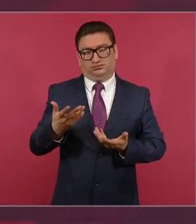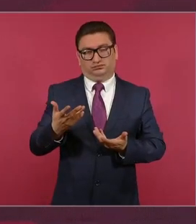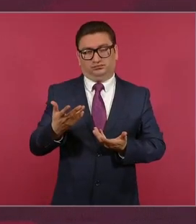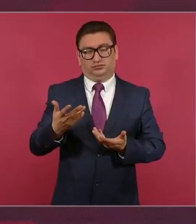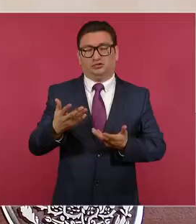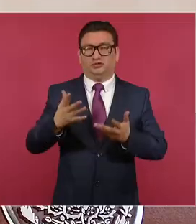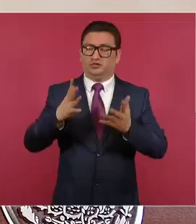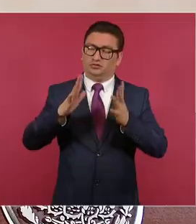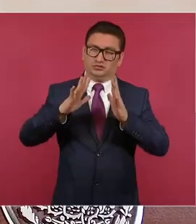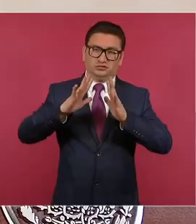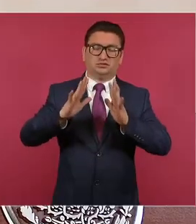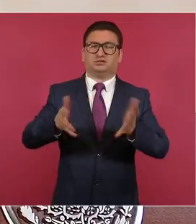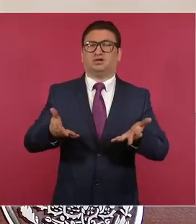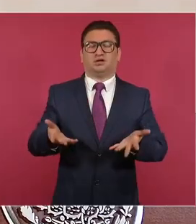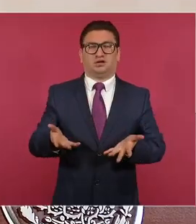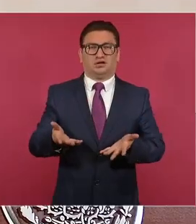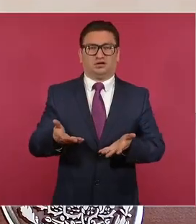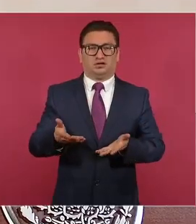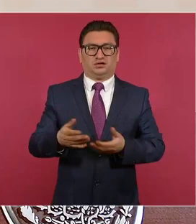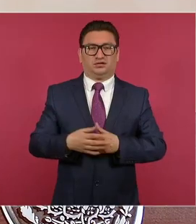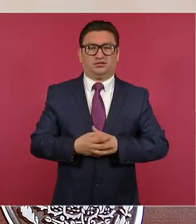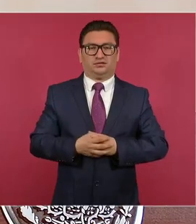Ya